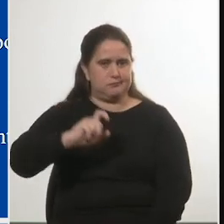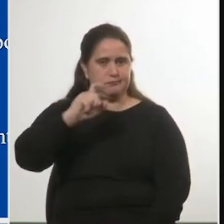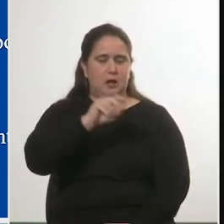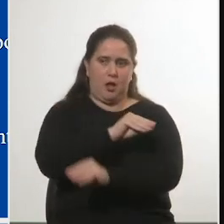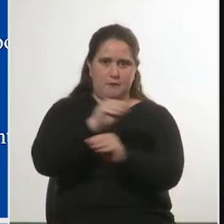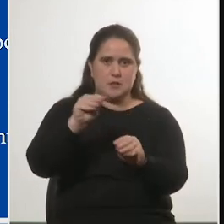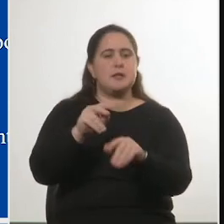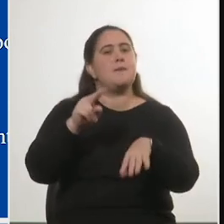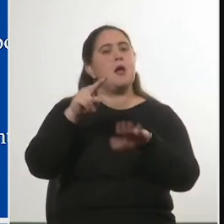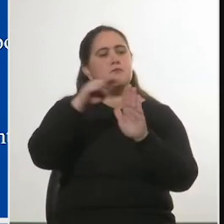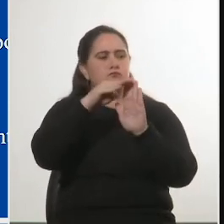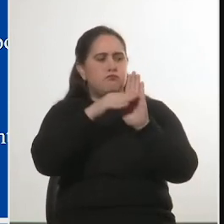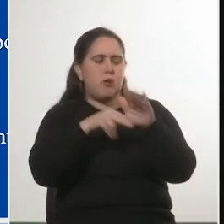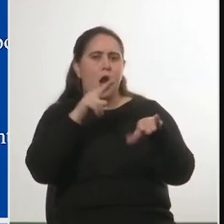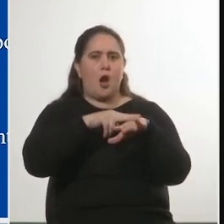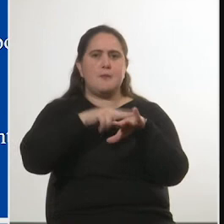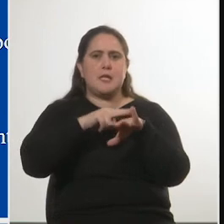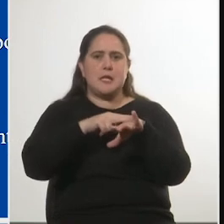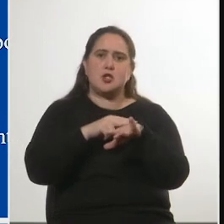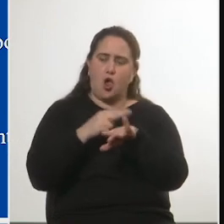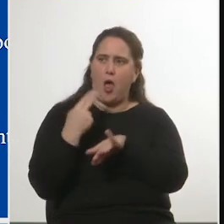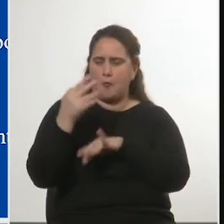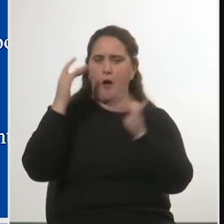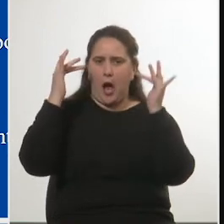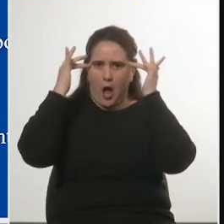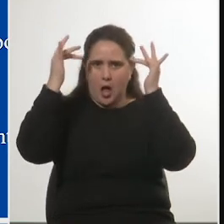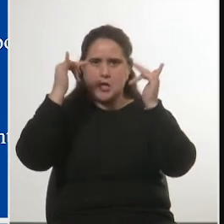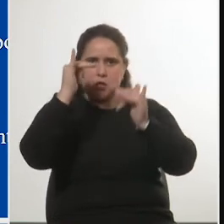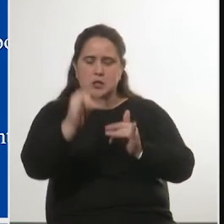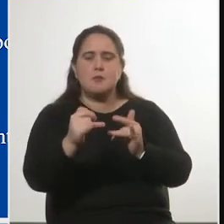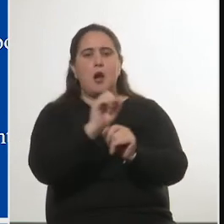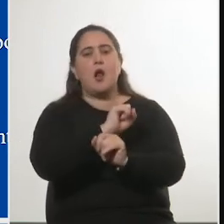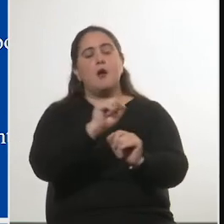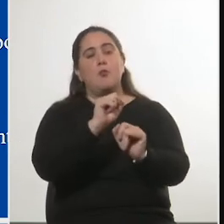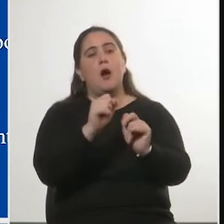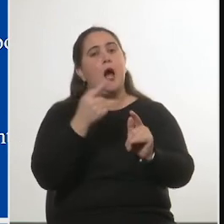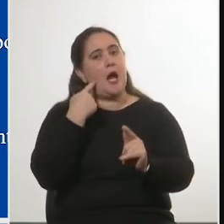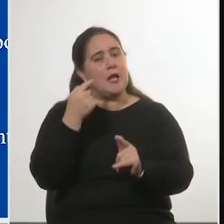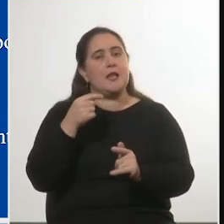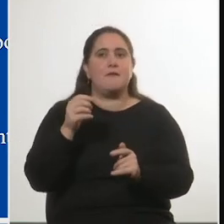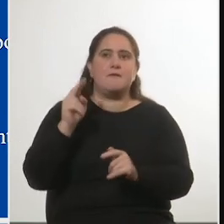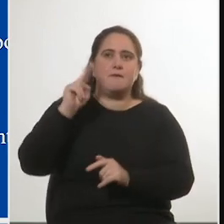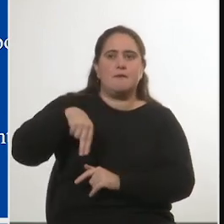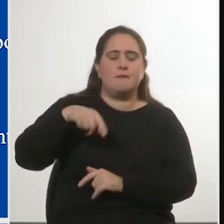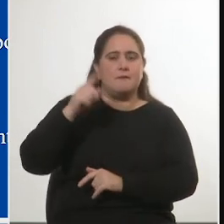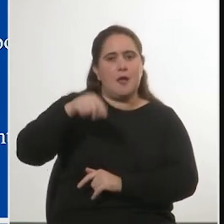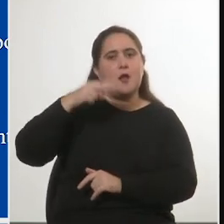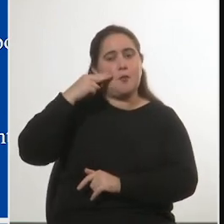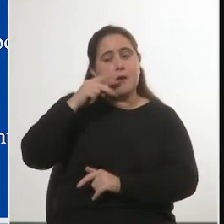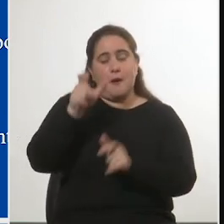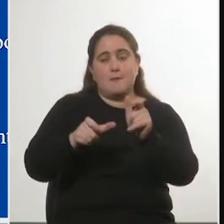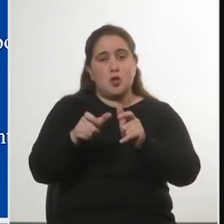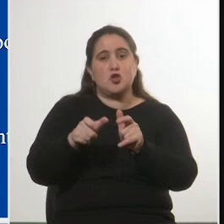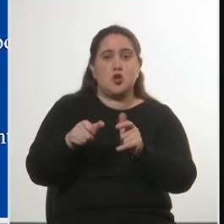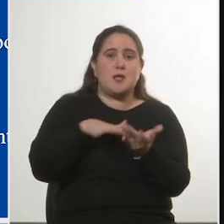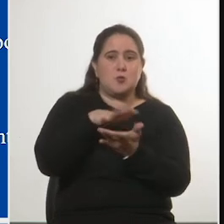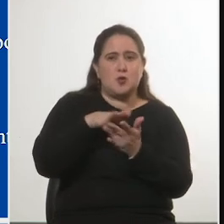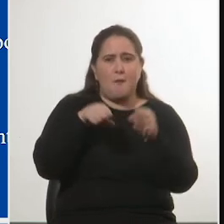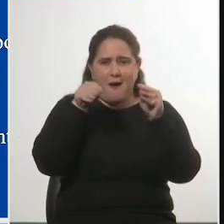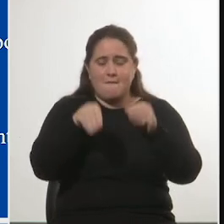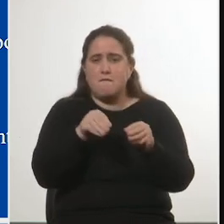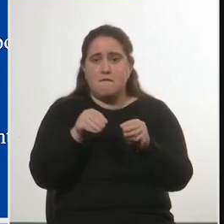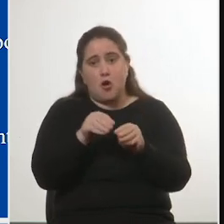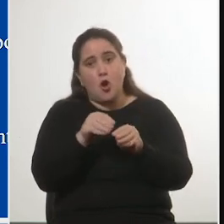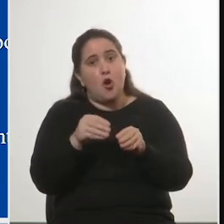Se redactan recomendaciones con el aval de la Academia para evitar posibles daños a las poblaciones vulnerables. Se informa